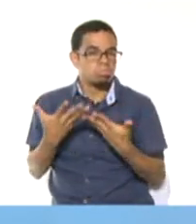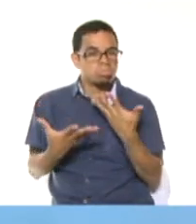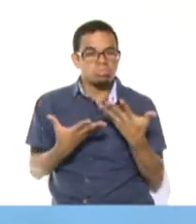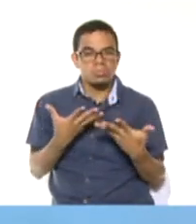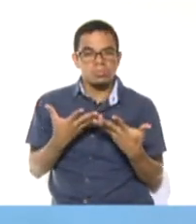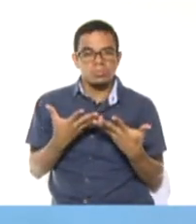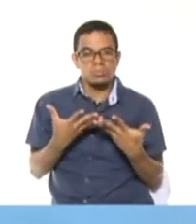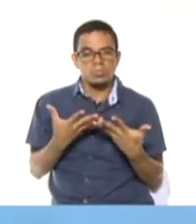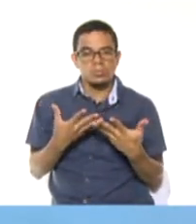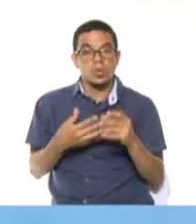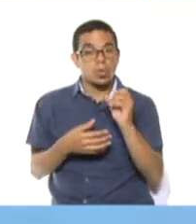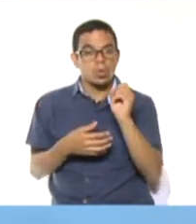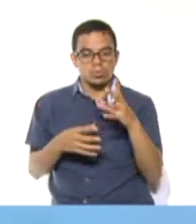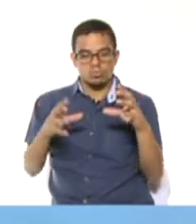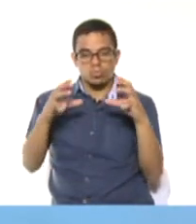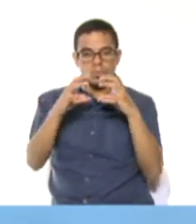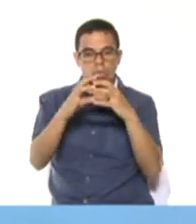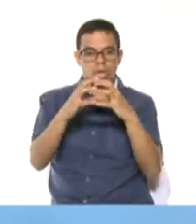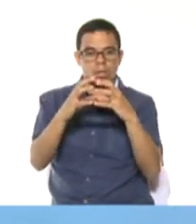Y si veo una pelota,